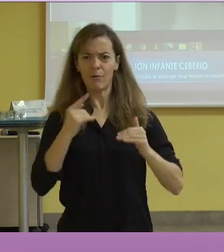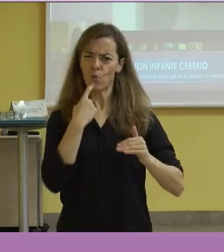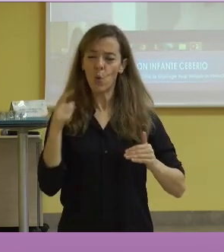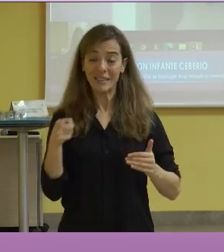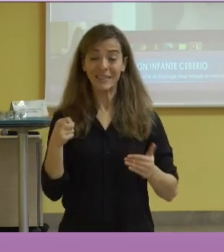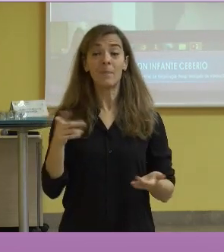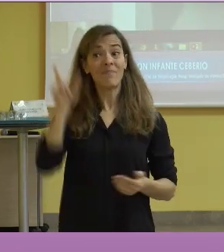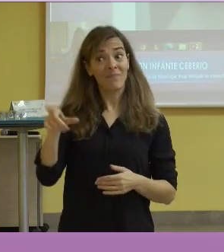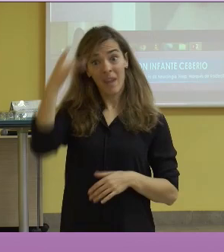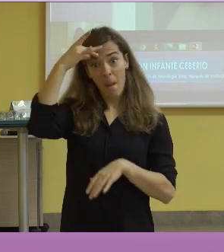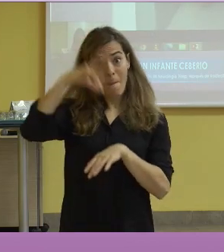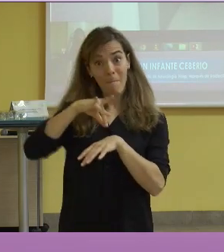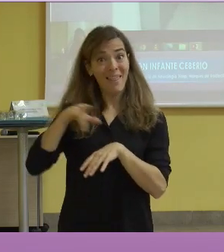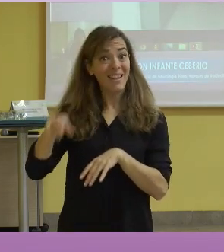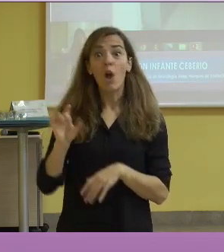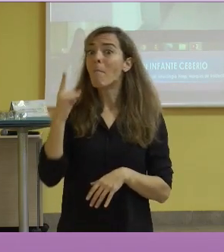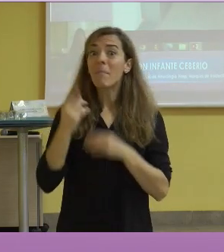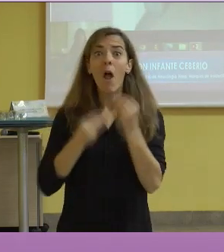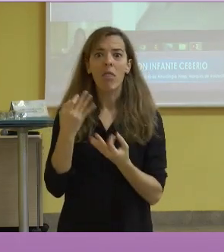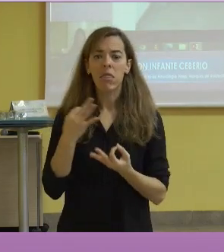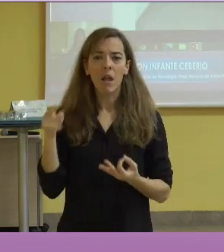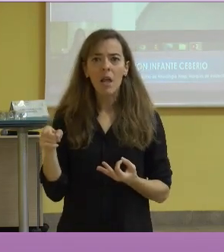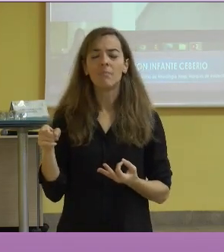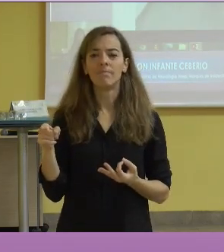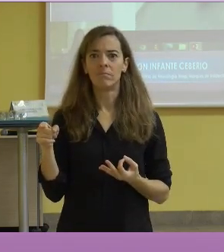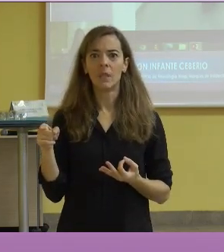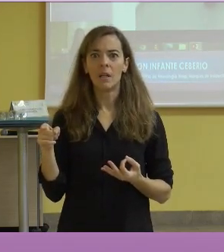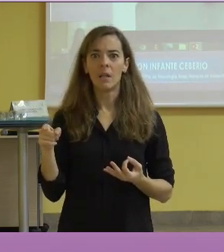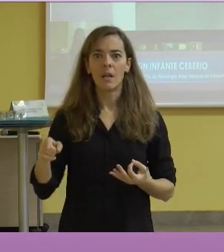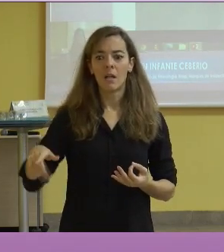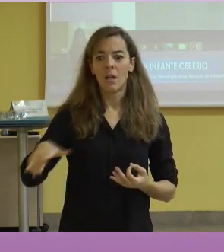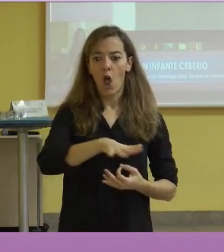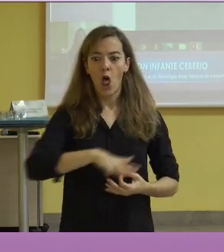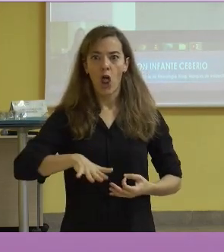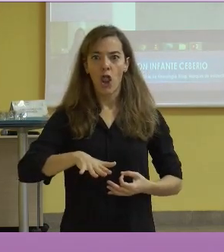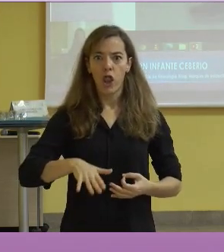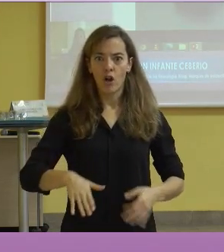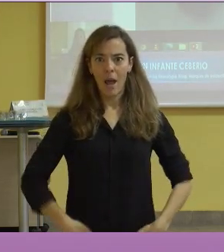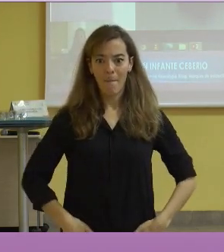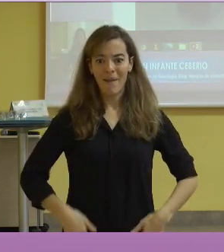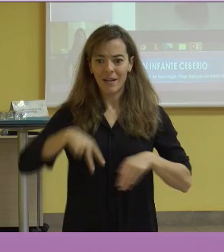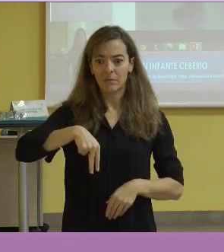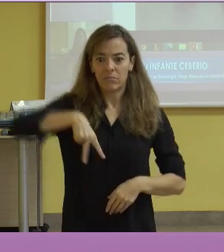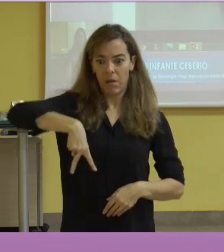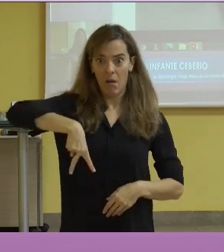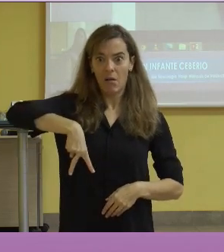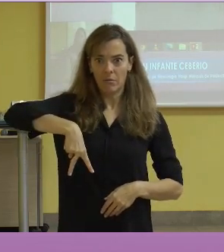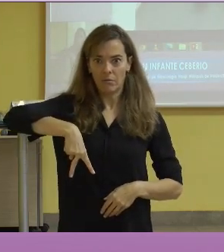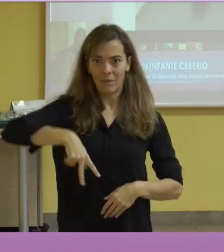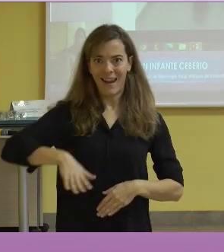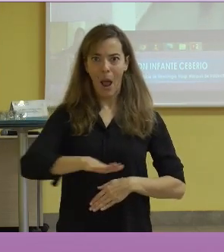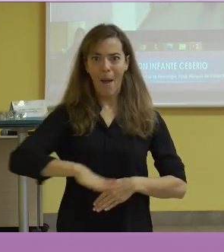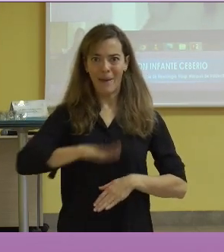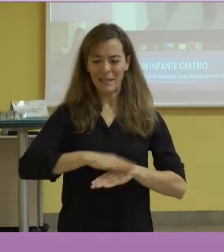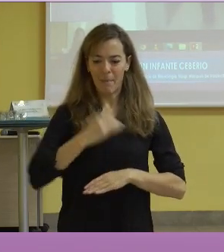los pacientes lo primero que hacen es ampliar el polígono de sustentación, ¿no? Separan las piernas, aumentan la base de sustentación y